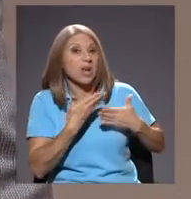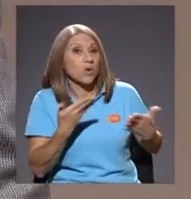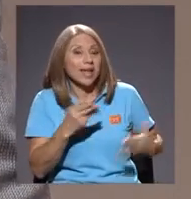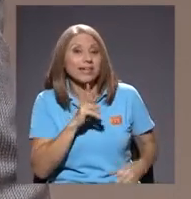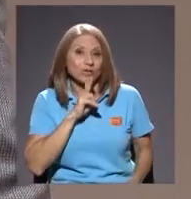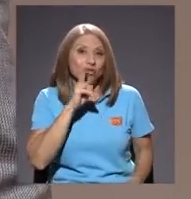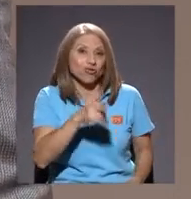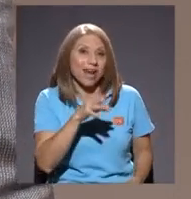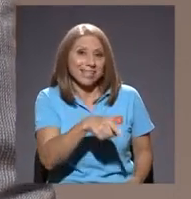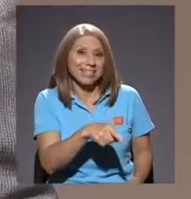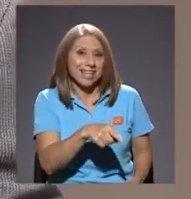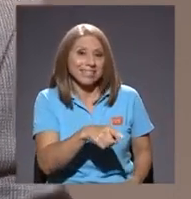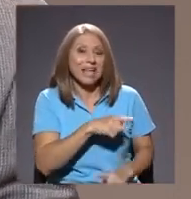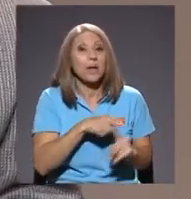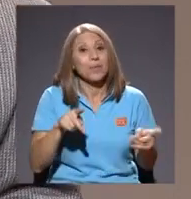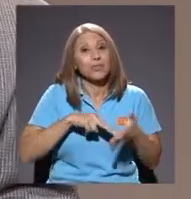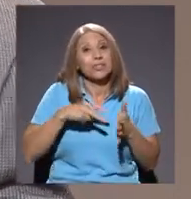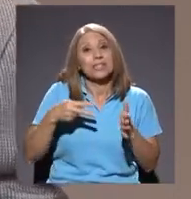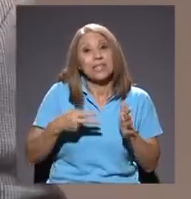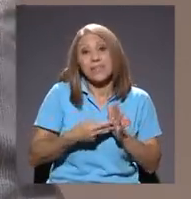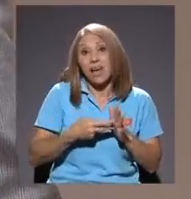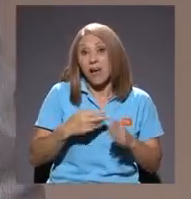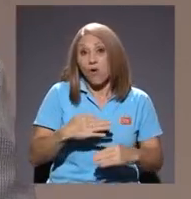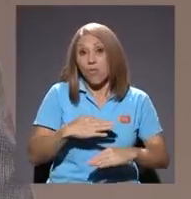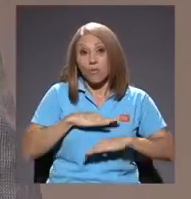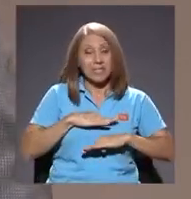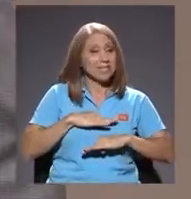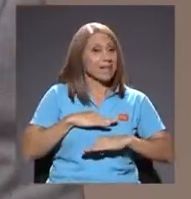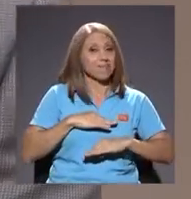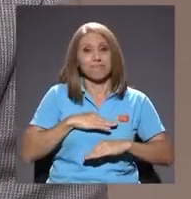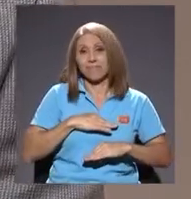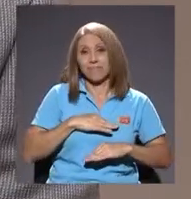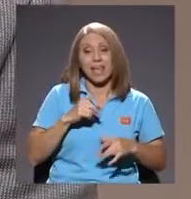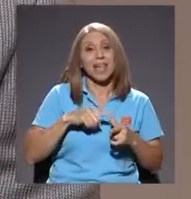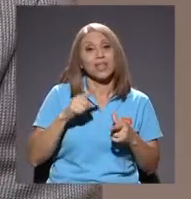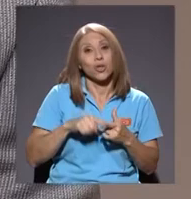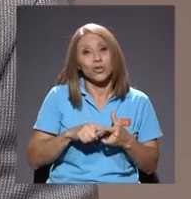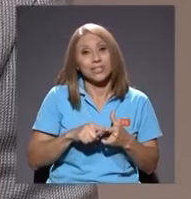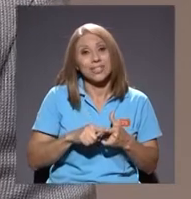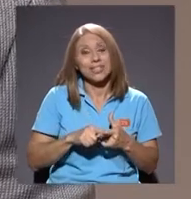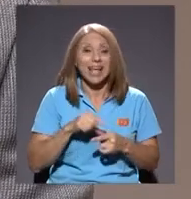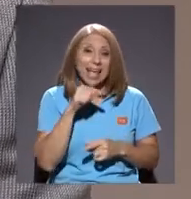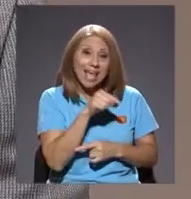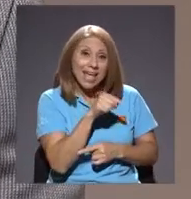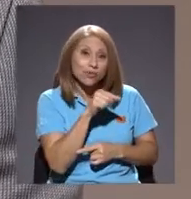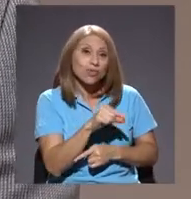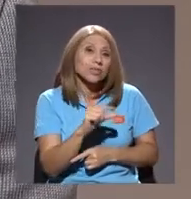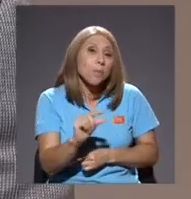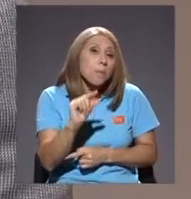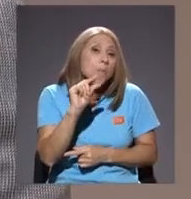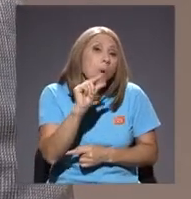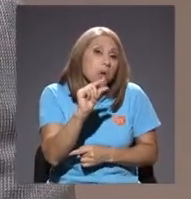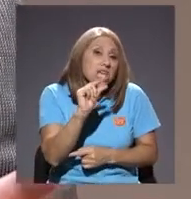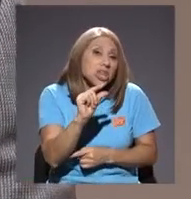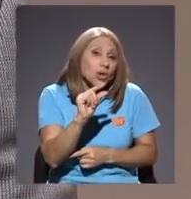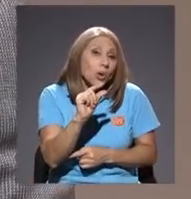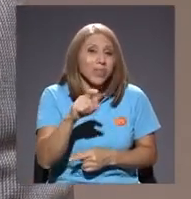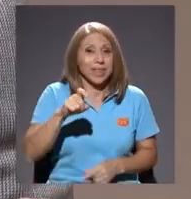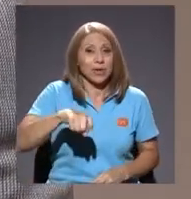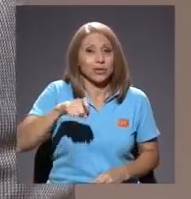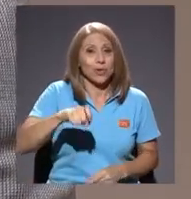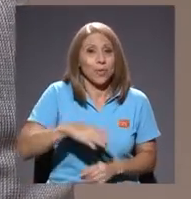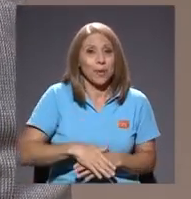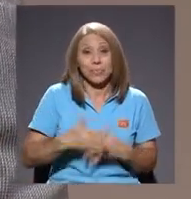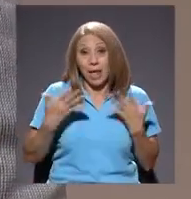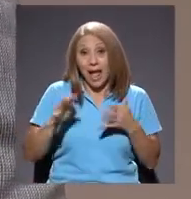realista no implica ser conformista y entonces es poquito de lo que se ocupa al haber aprobado